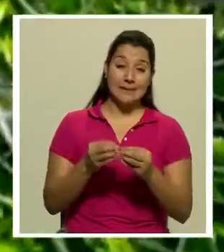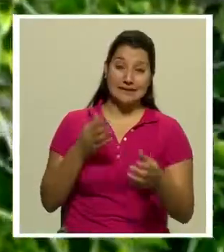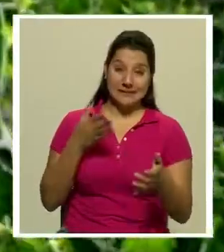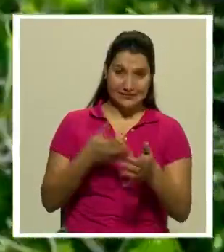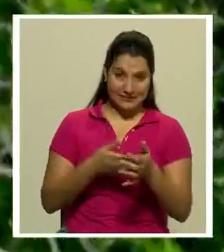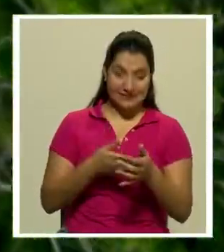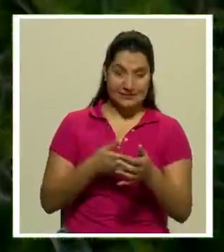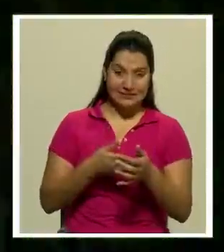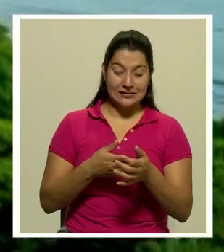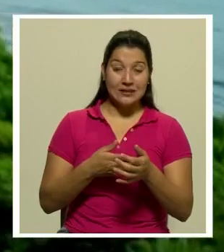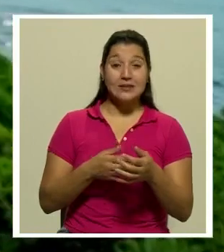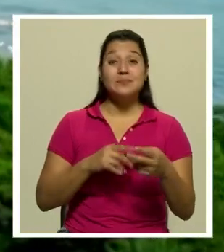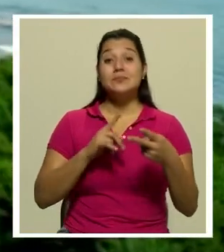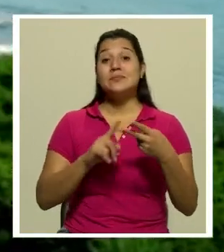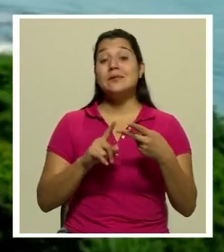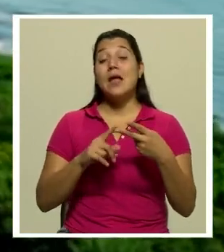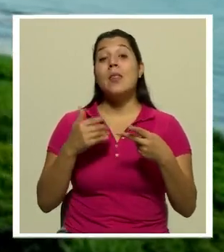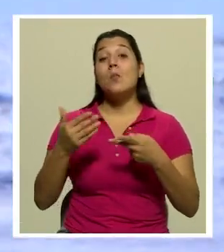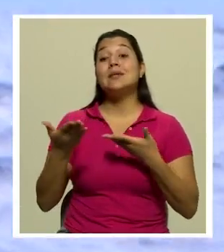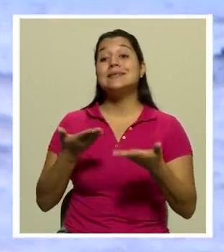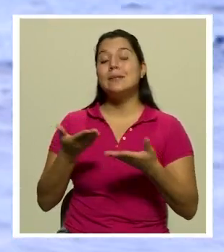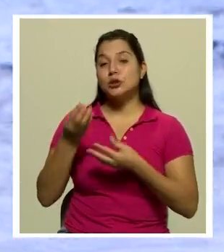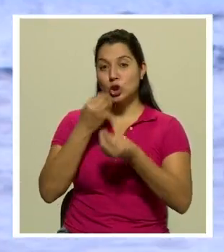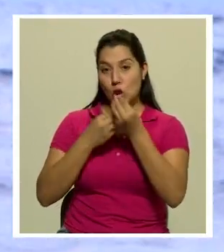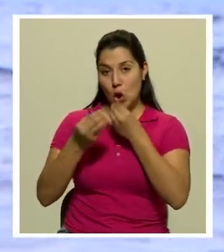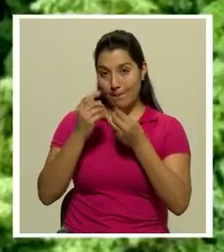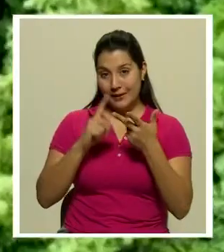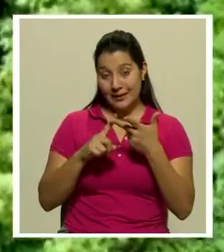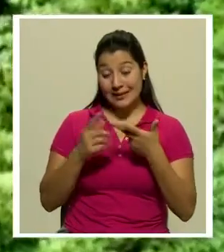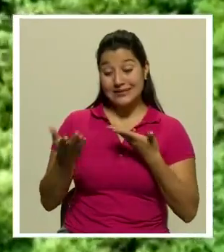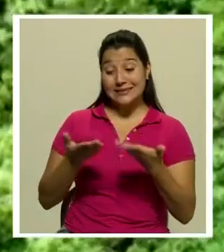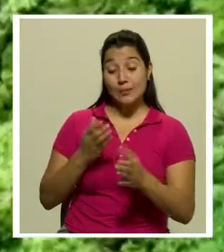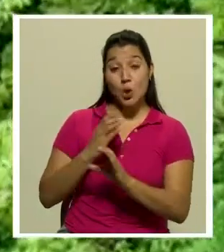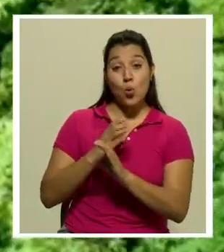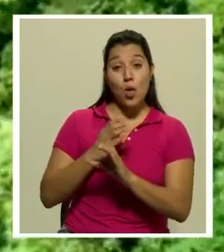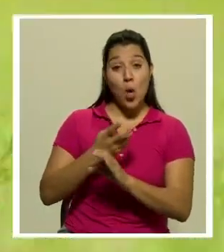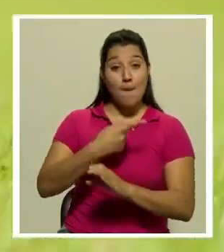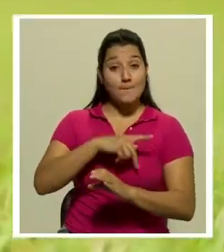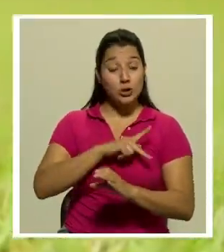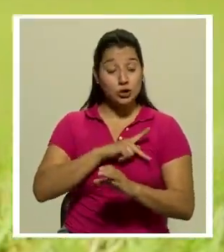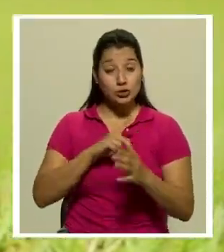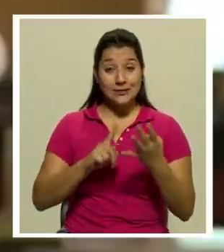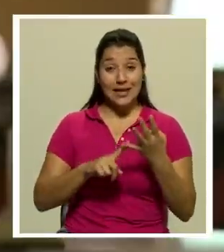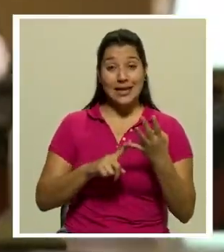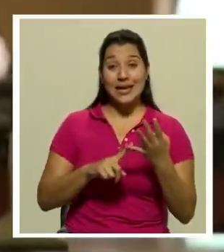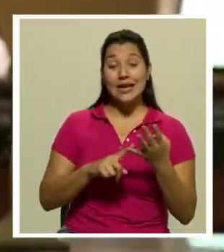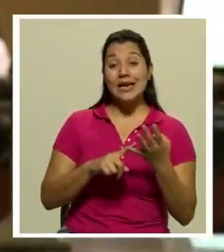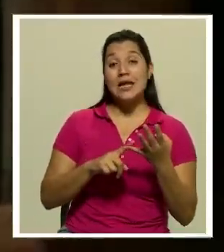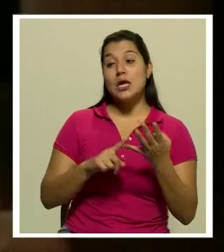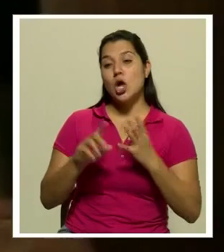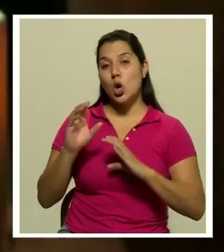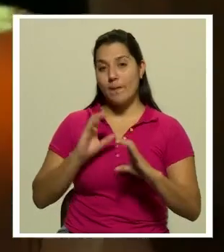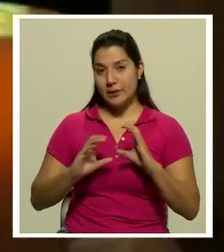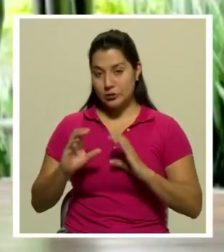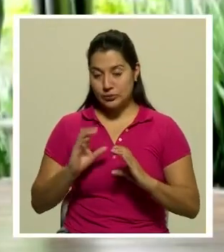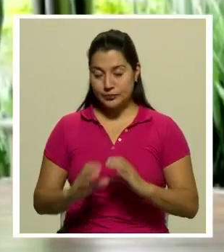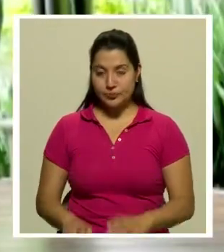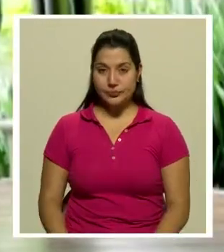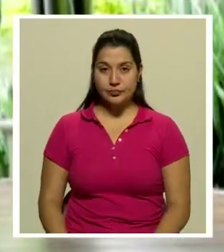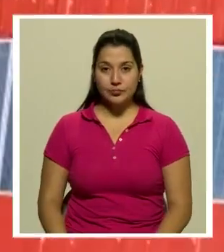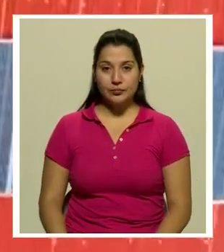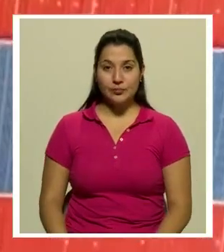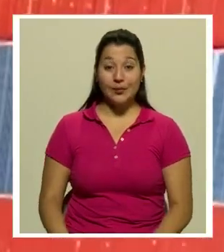del PIB, seguida por servicios de comida, servicios de cuidado personal y limpieza, así como comercio.